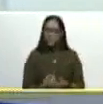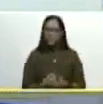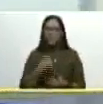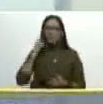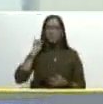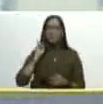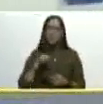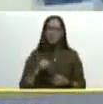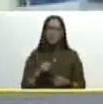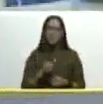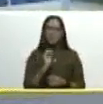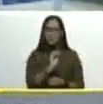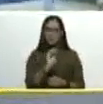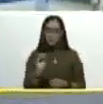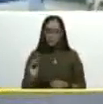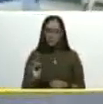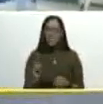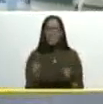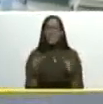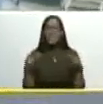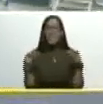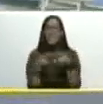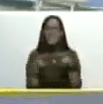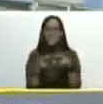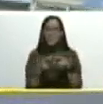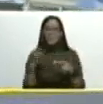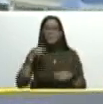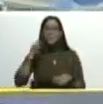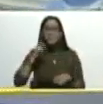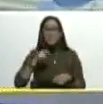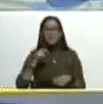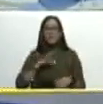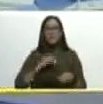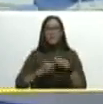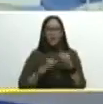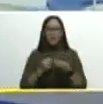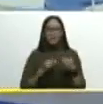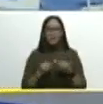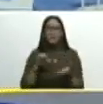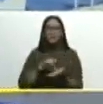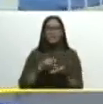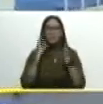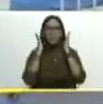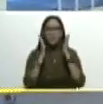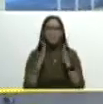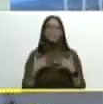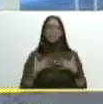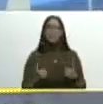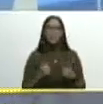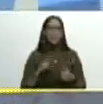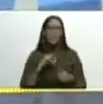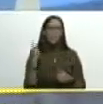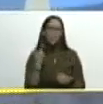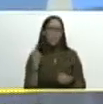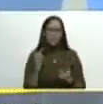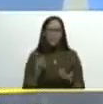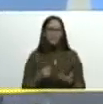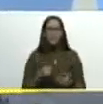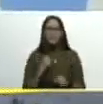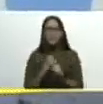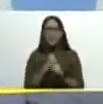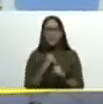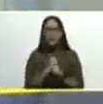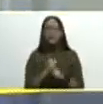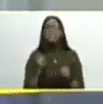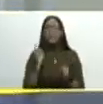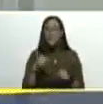también mencionar el equipamiento necesario que estamos haciendo este centro asistencial de salud. No solamente su obra civil, sino también el